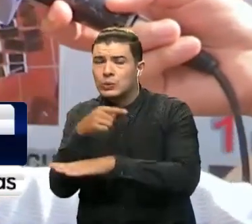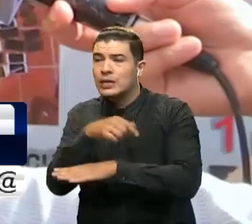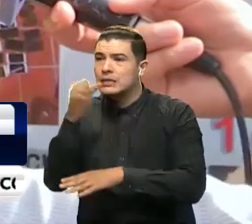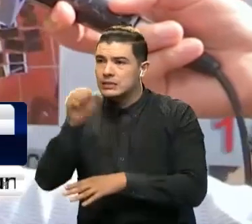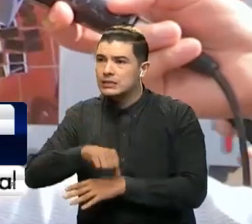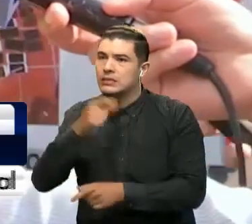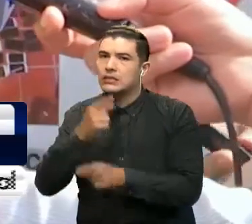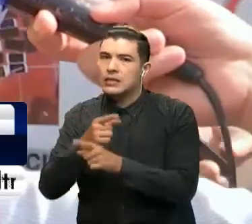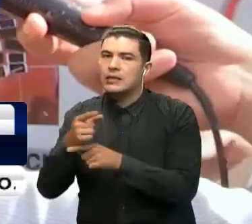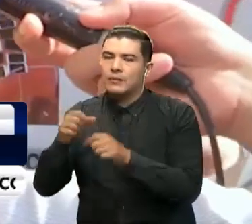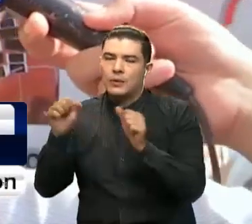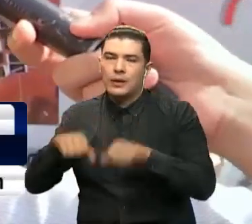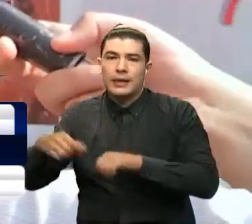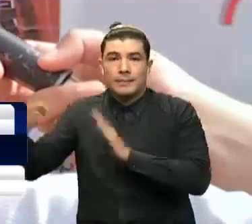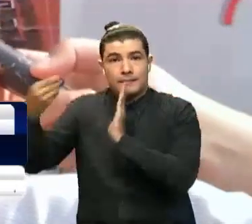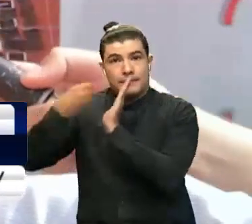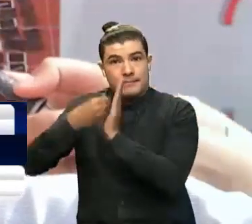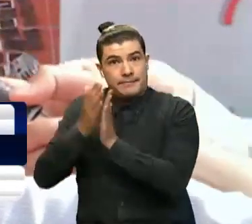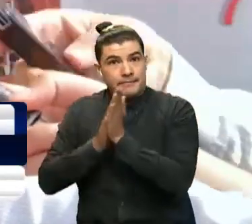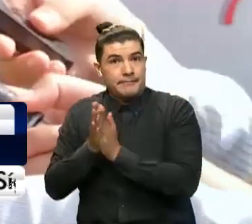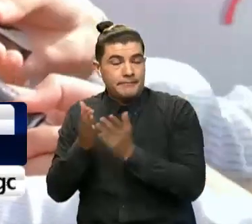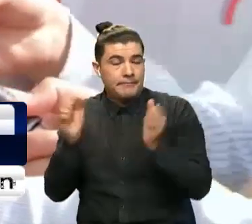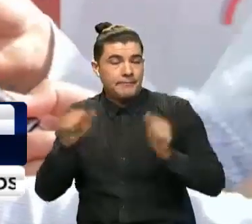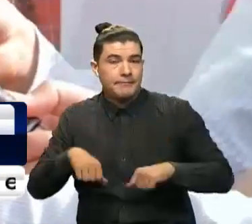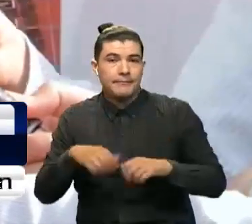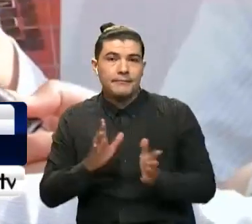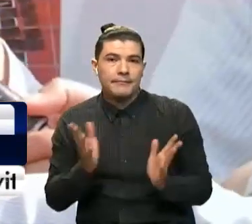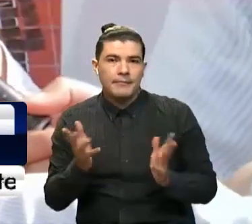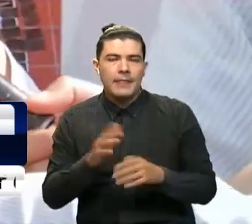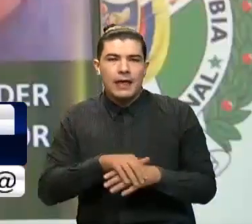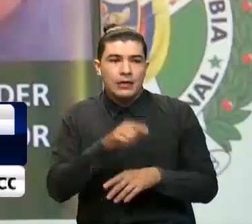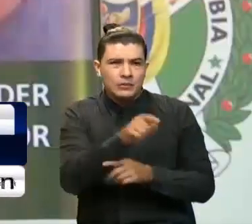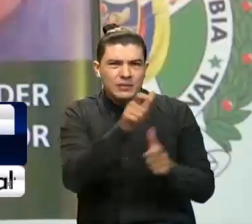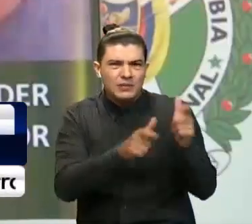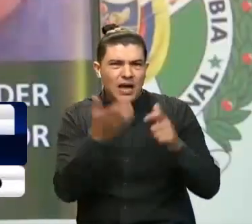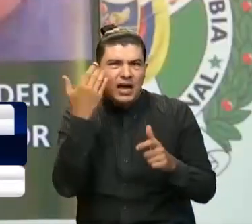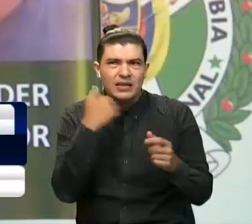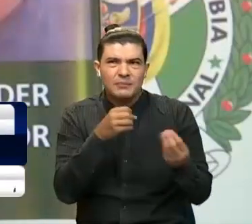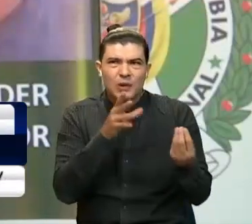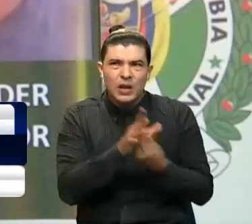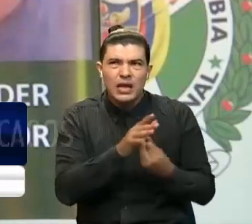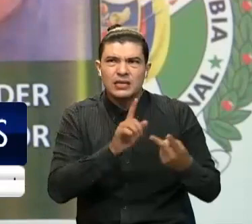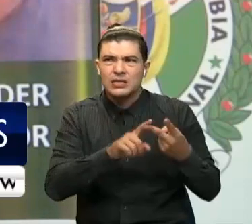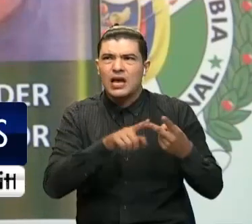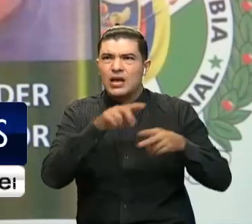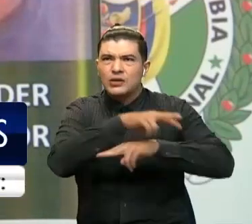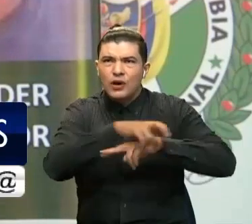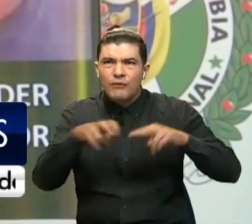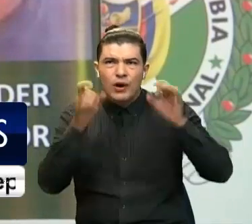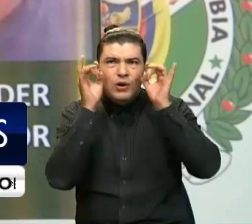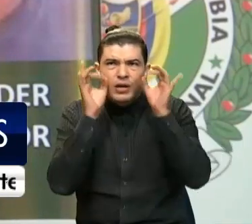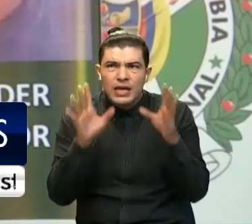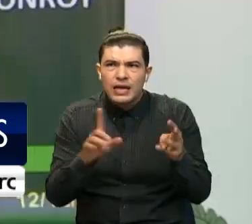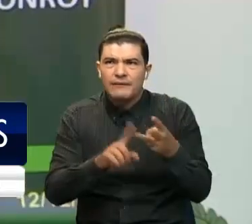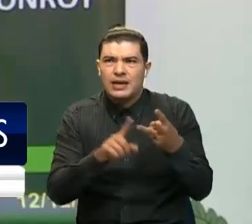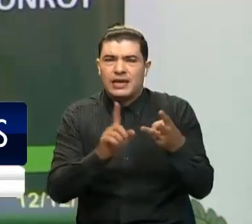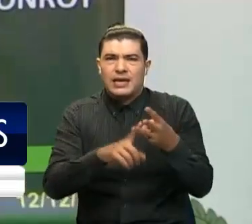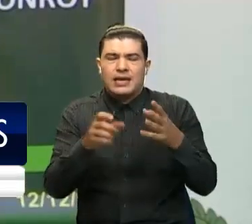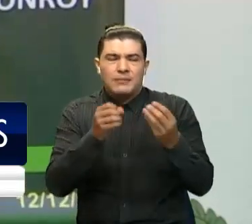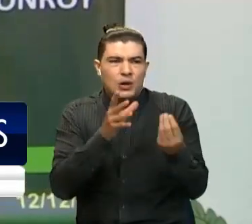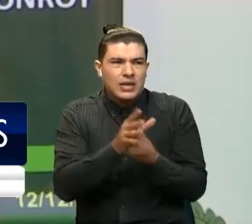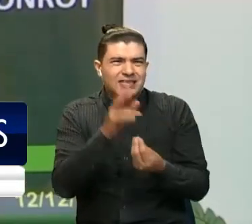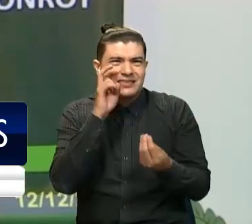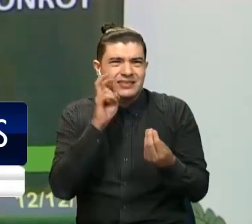captura por los delitos de homicidio lesiones personales hurto agravado y calificado y